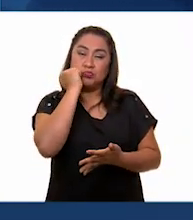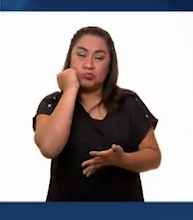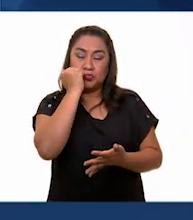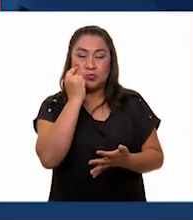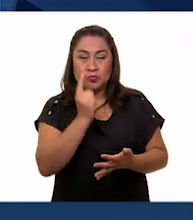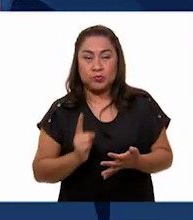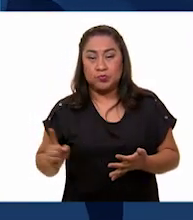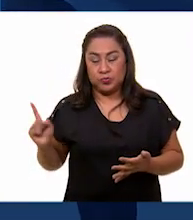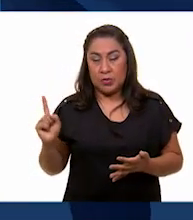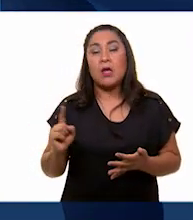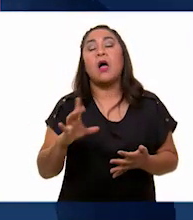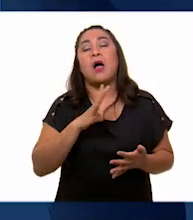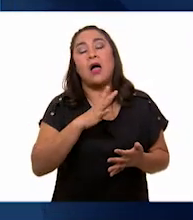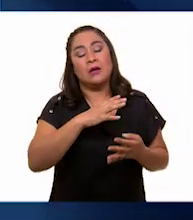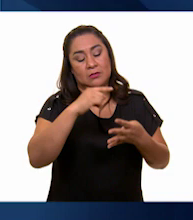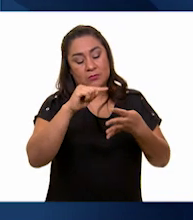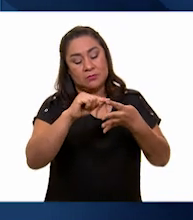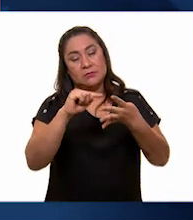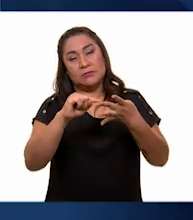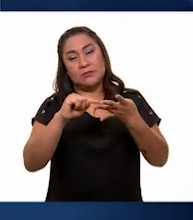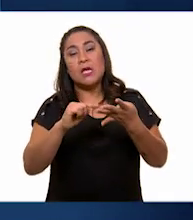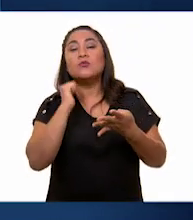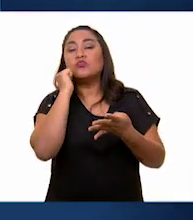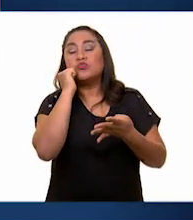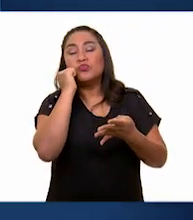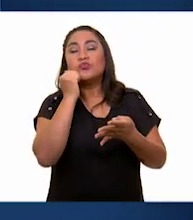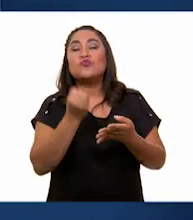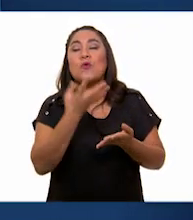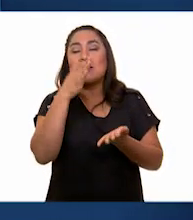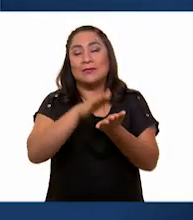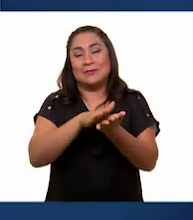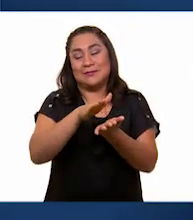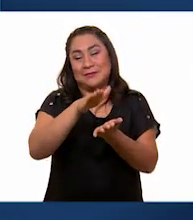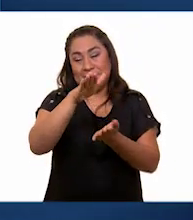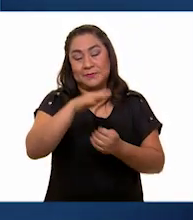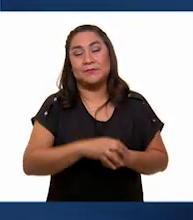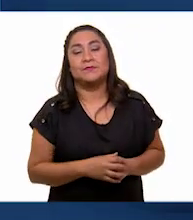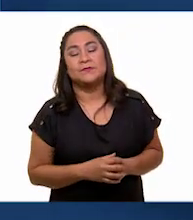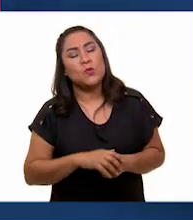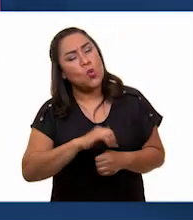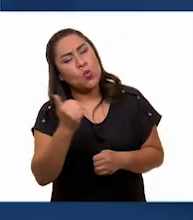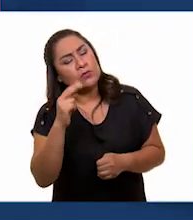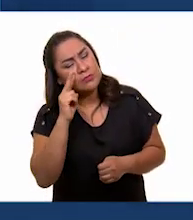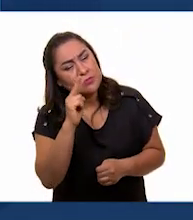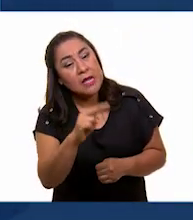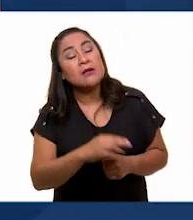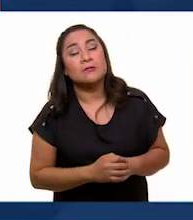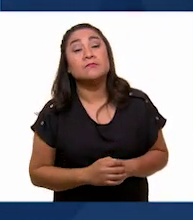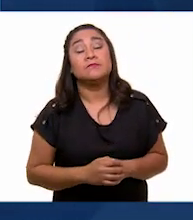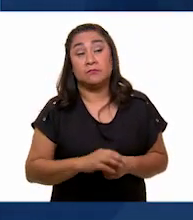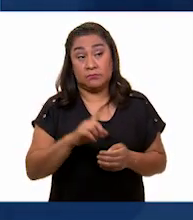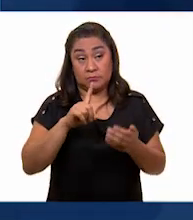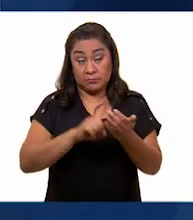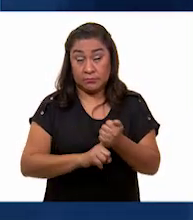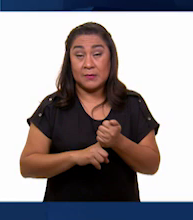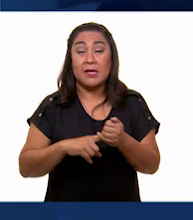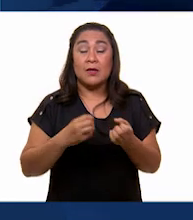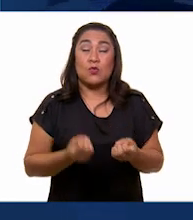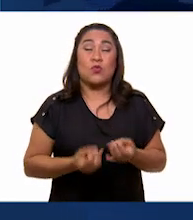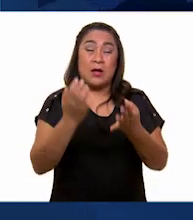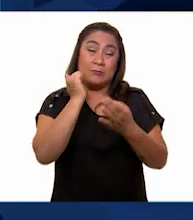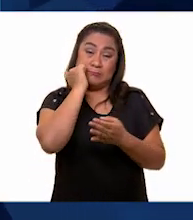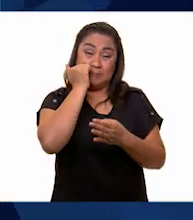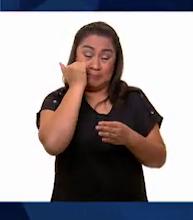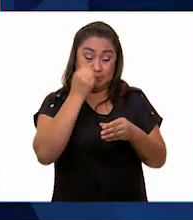una vende jabones por paquete. Muy bien, María. ¿Observas algo más? Sí, los paquetes no tienen la misma cantidad